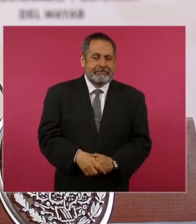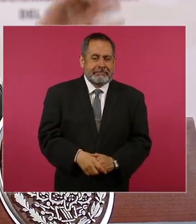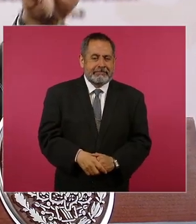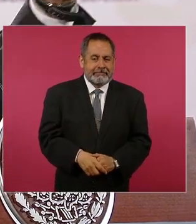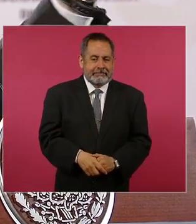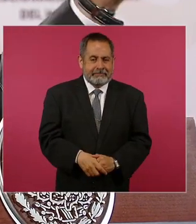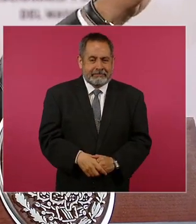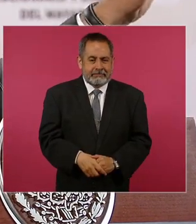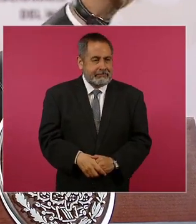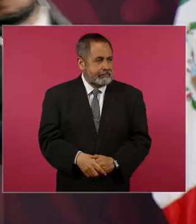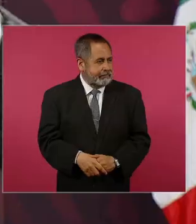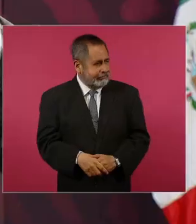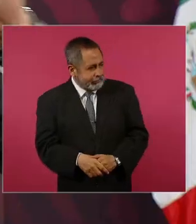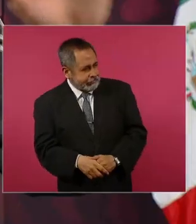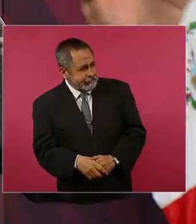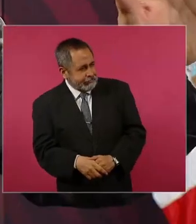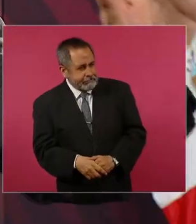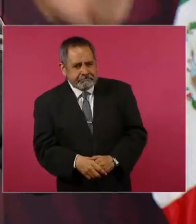Y se exhibió